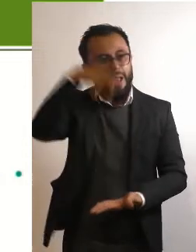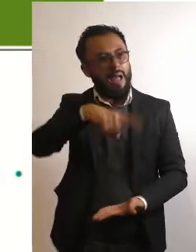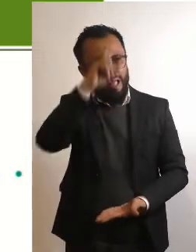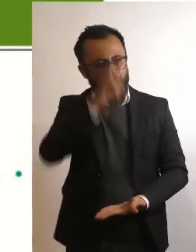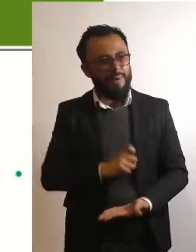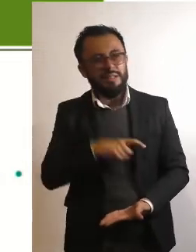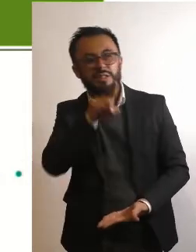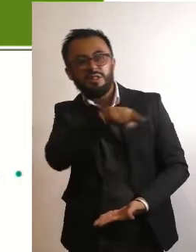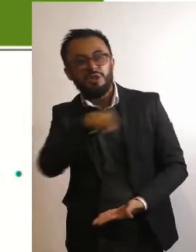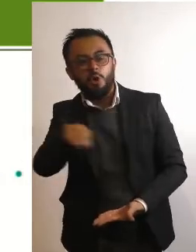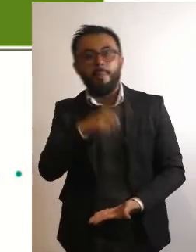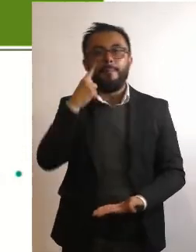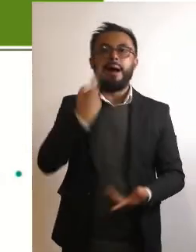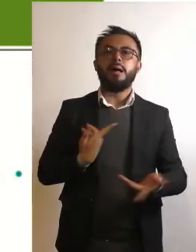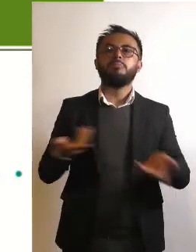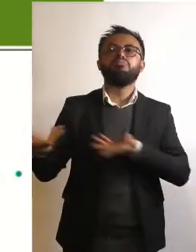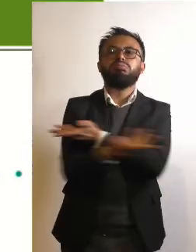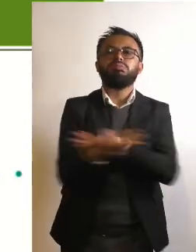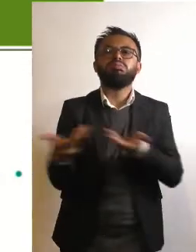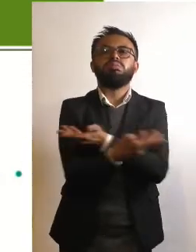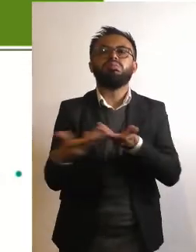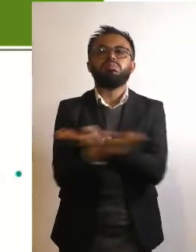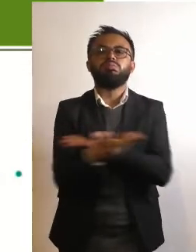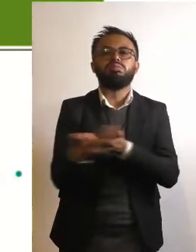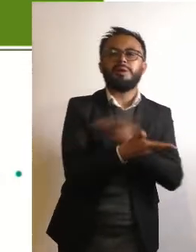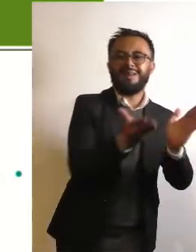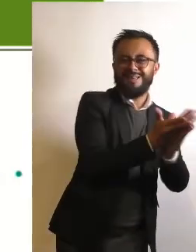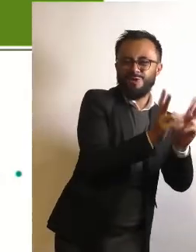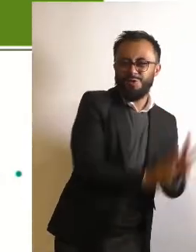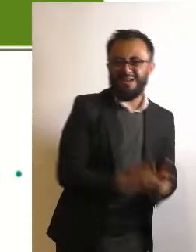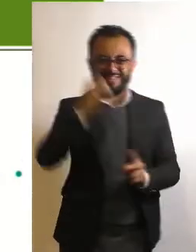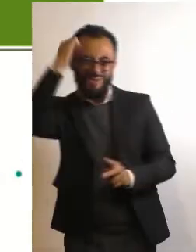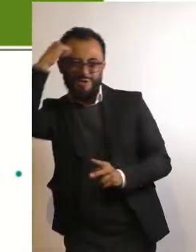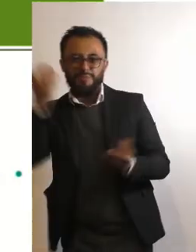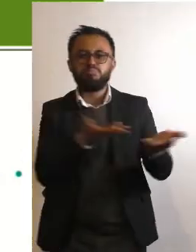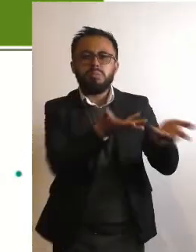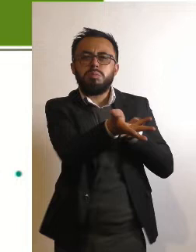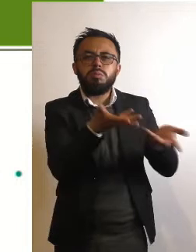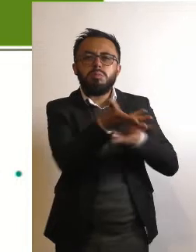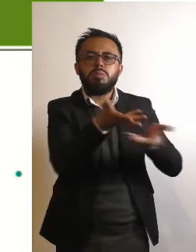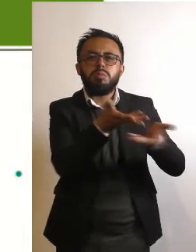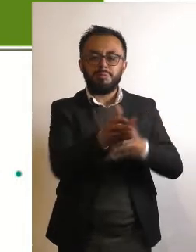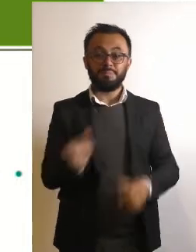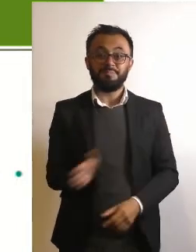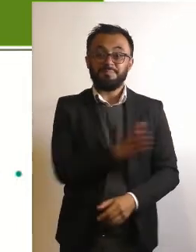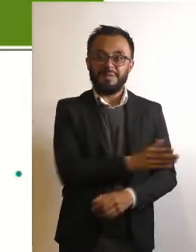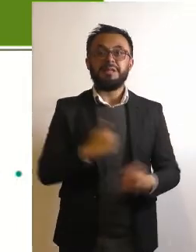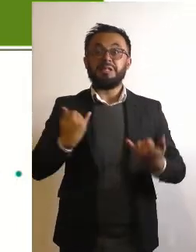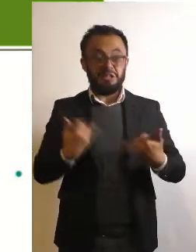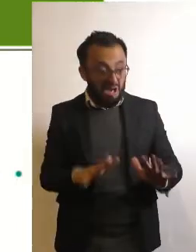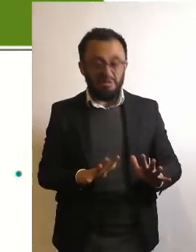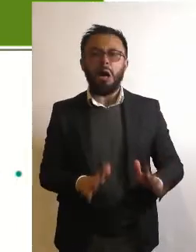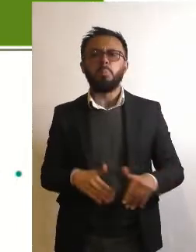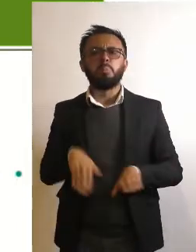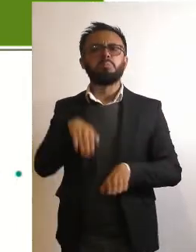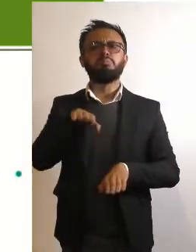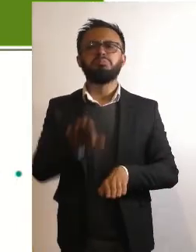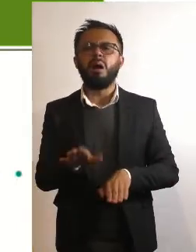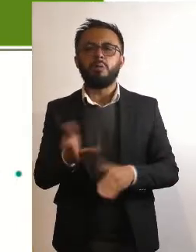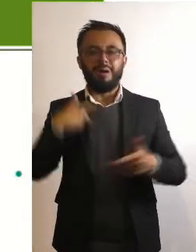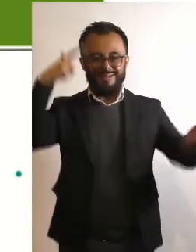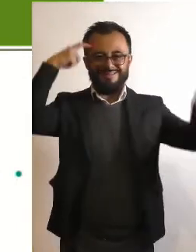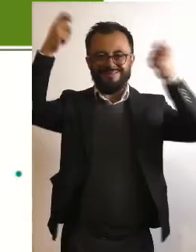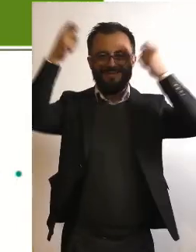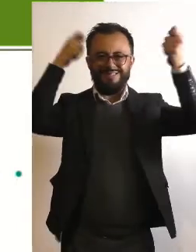docente y con los estudiantes. Luego avanzamos hacia una estrategia de transformación académica, puesto que queríamos flexibilizar